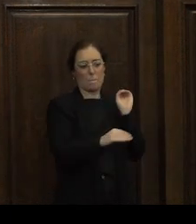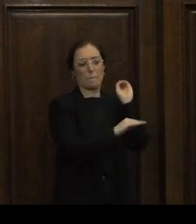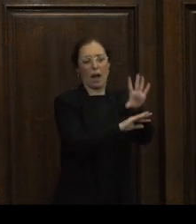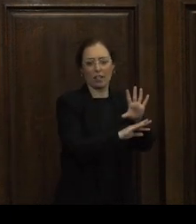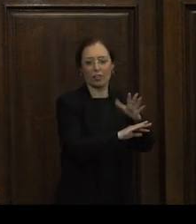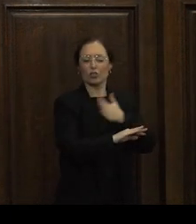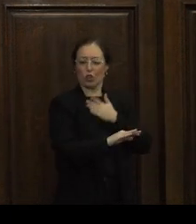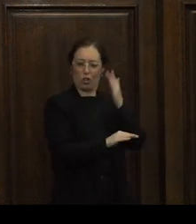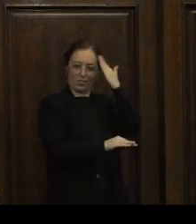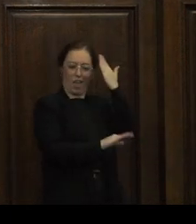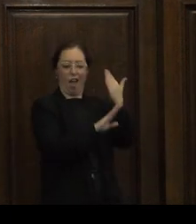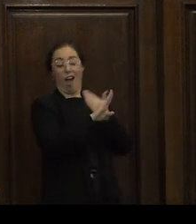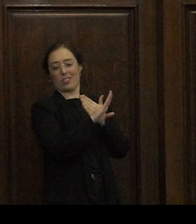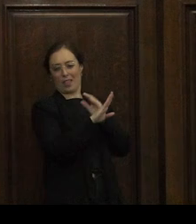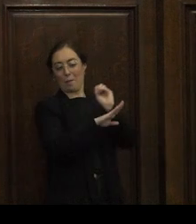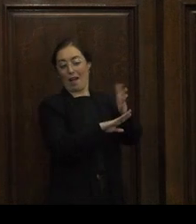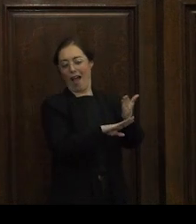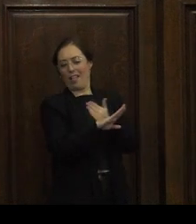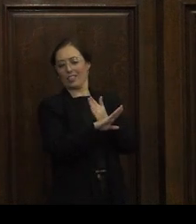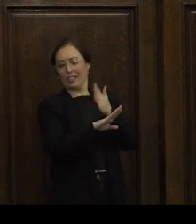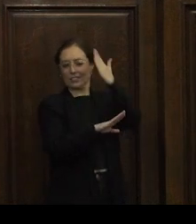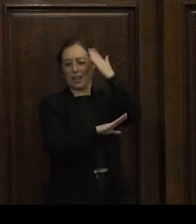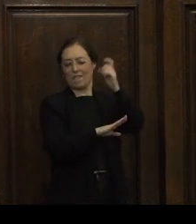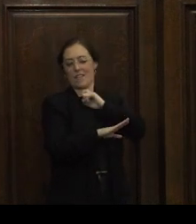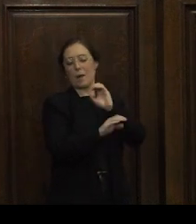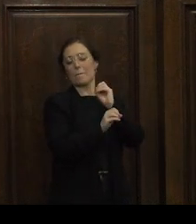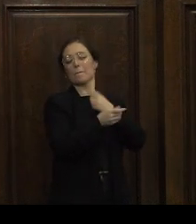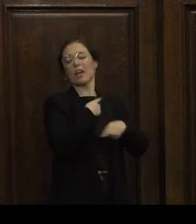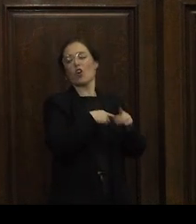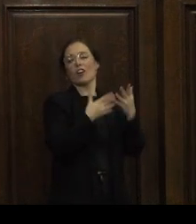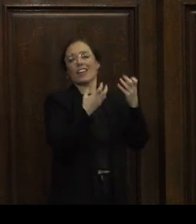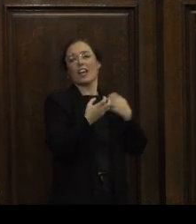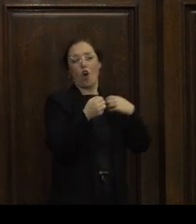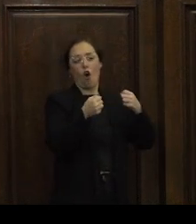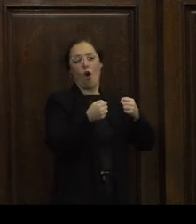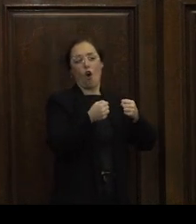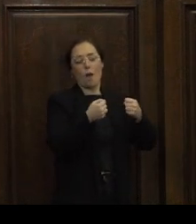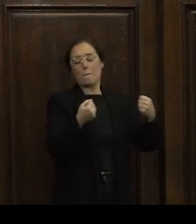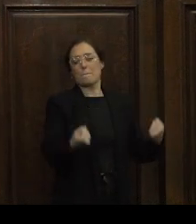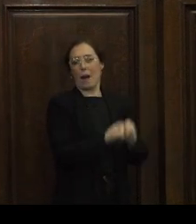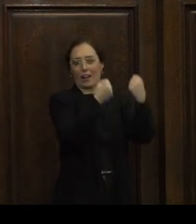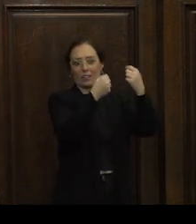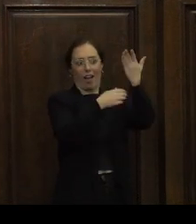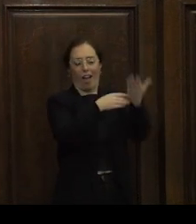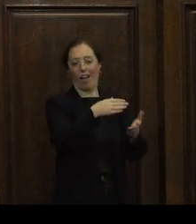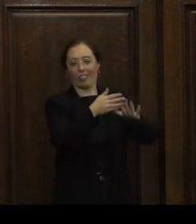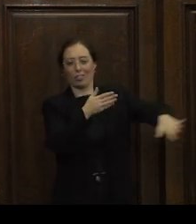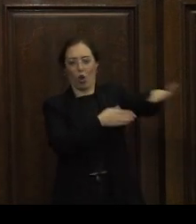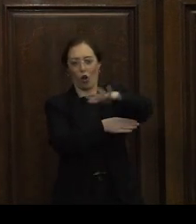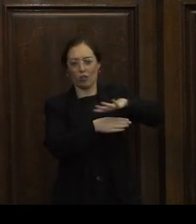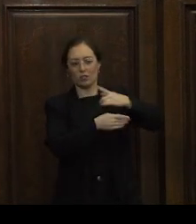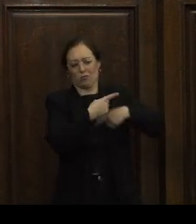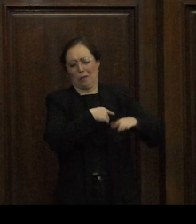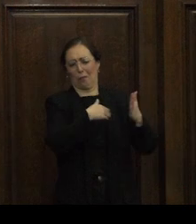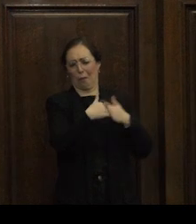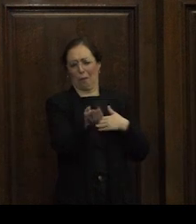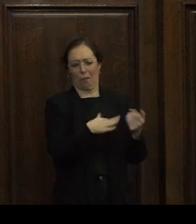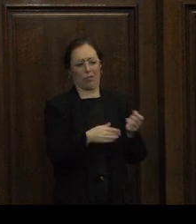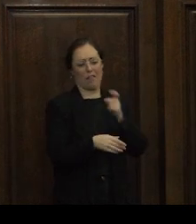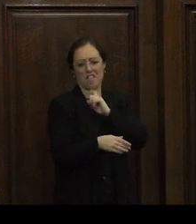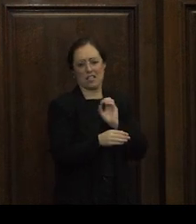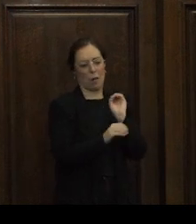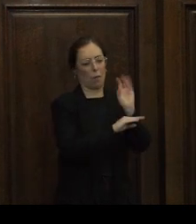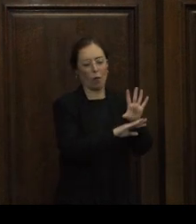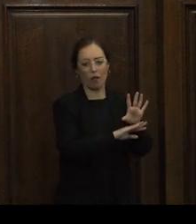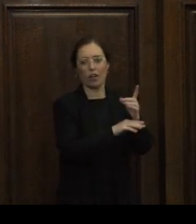mando la noticia, aunque sé que es falsa tal vez, pero me interesa el efecto que puede tener y muy difícilmente